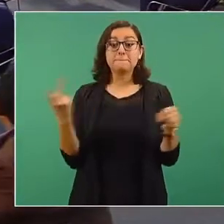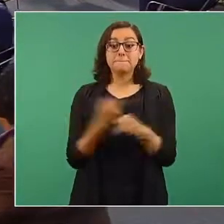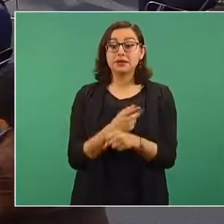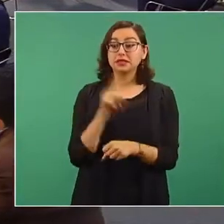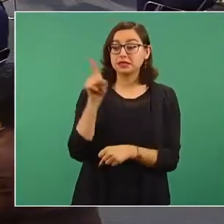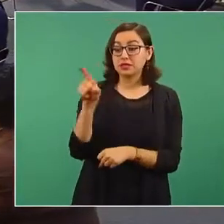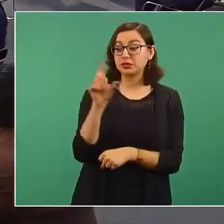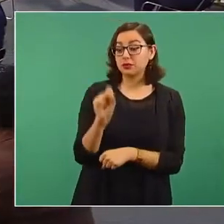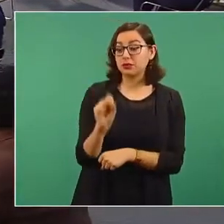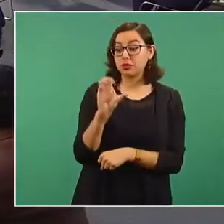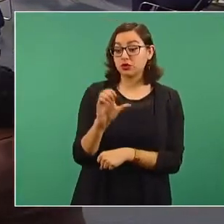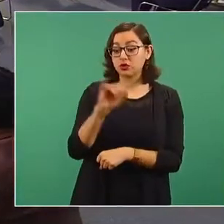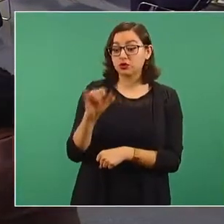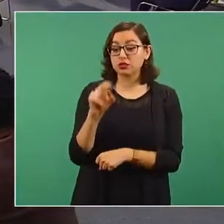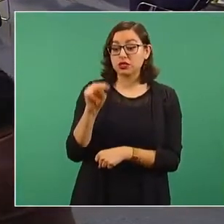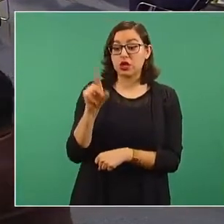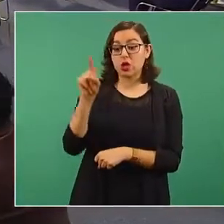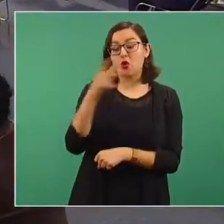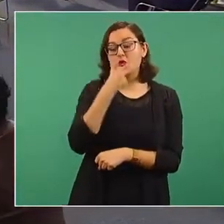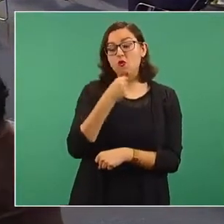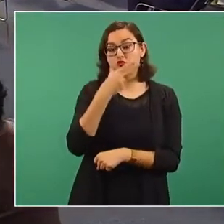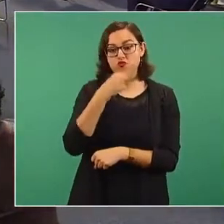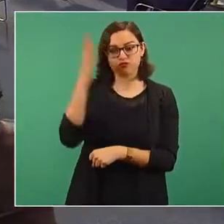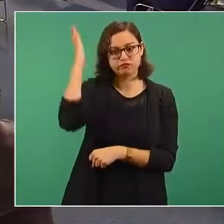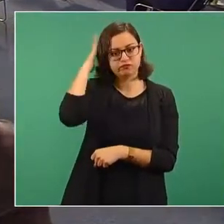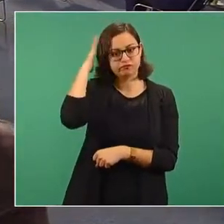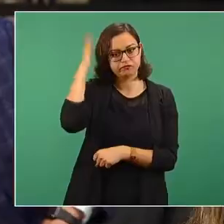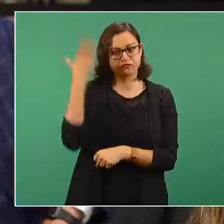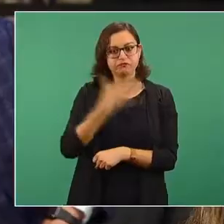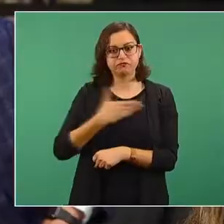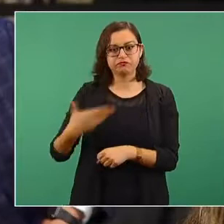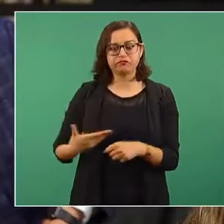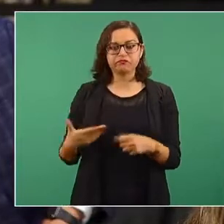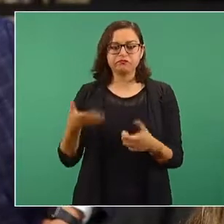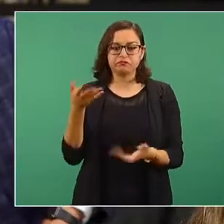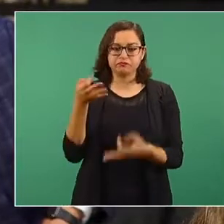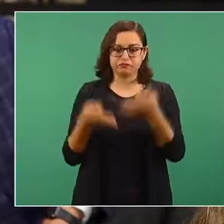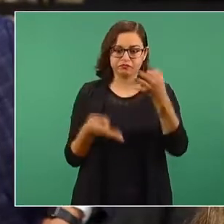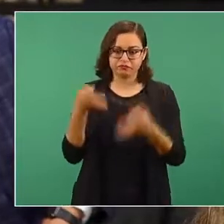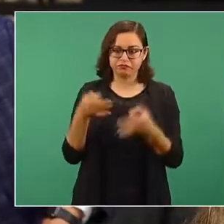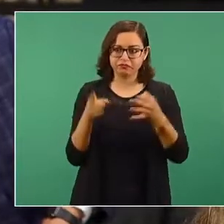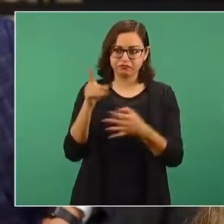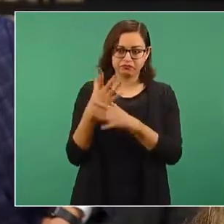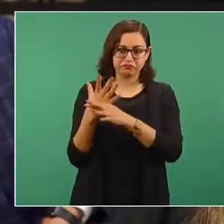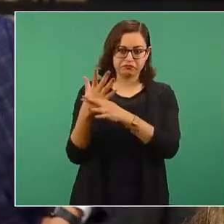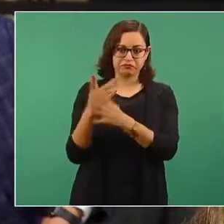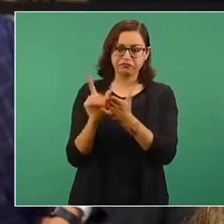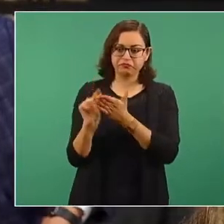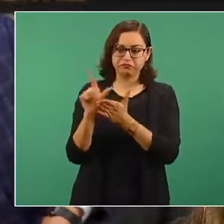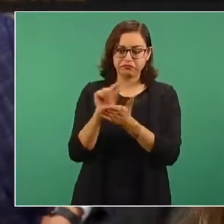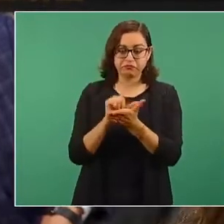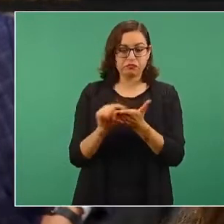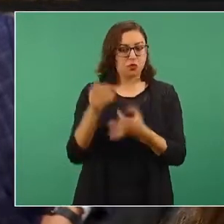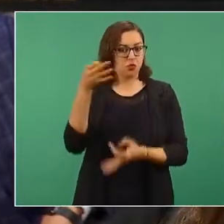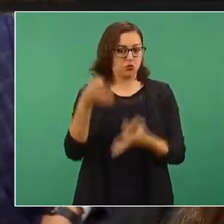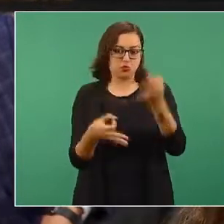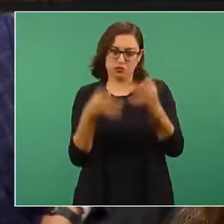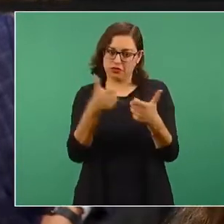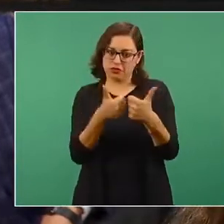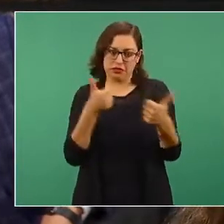Corte, Arturo Saldívar, publicaba un tuit en el que decía que los jueces federales tienen que actuar con una autonomía, que el Consejo